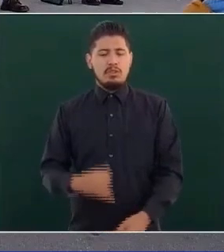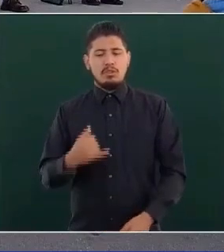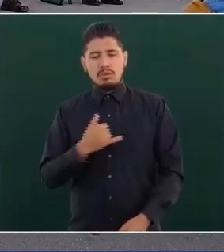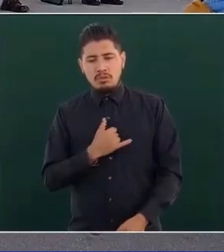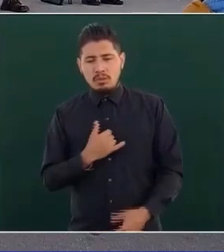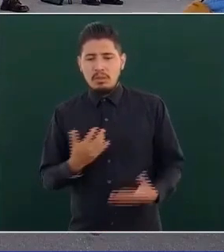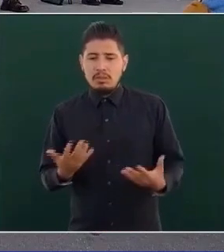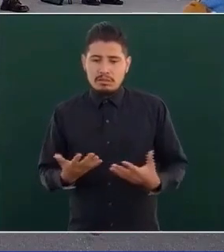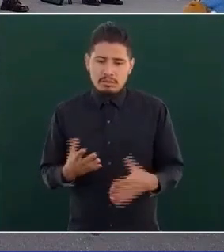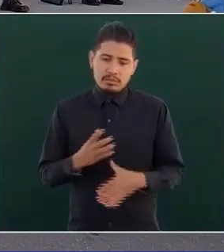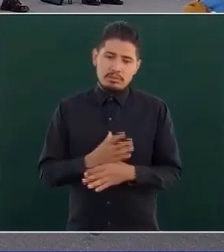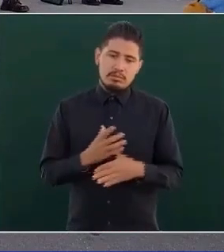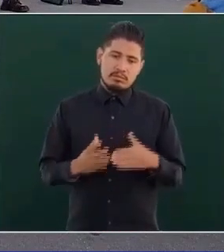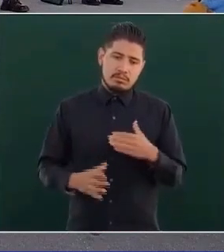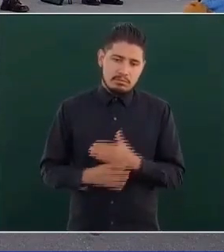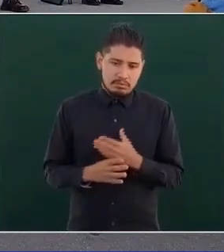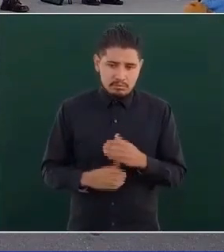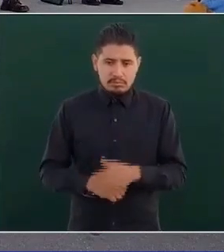actué